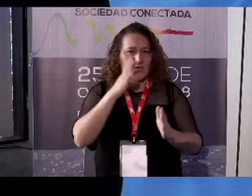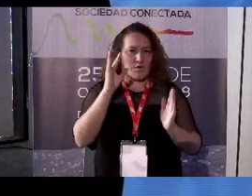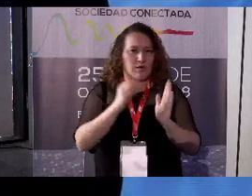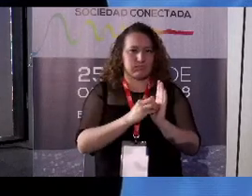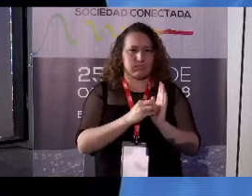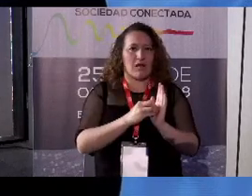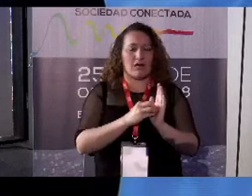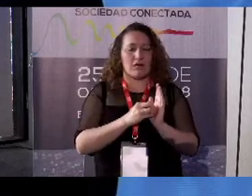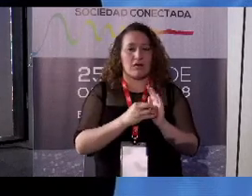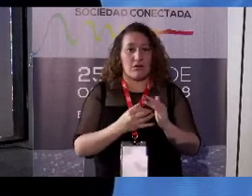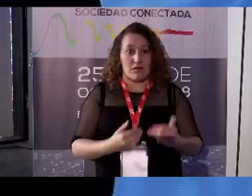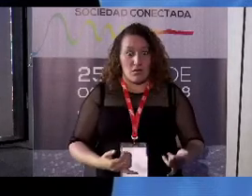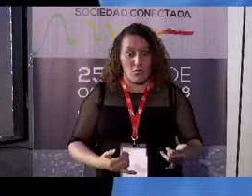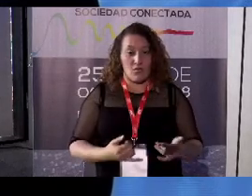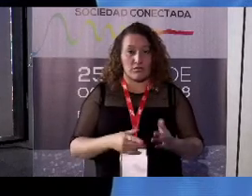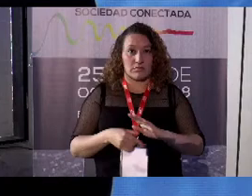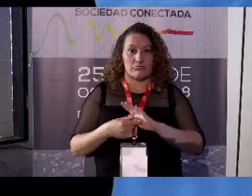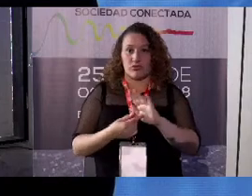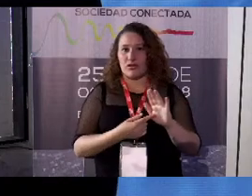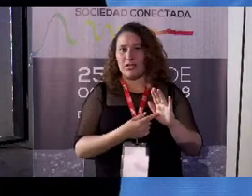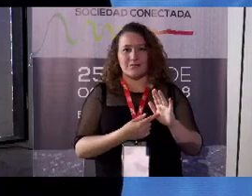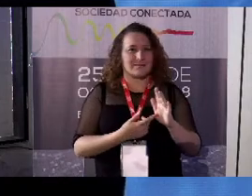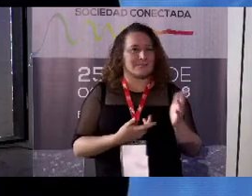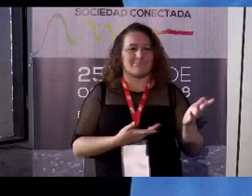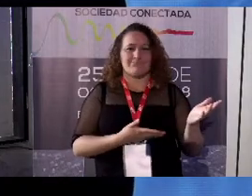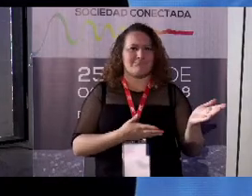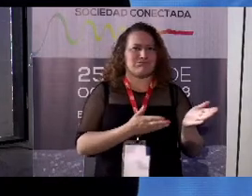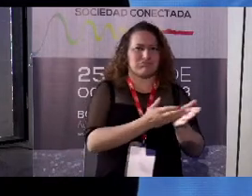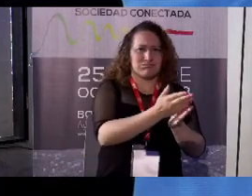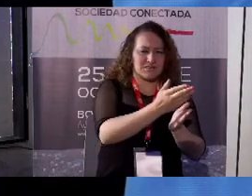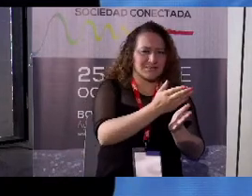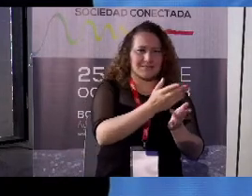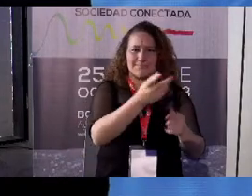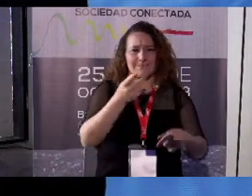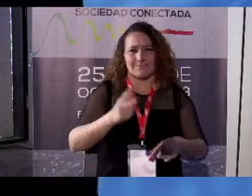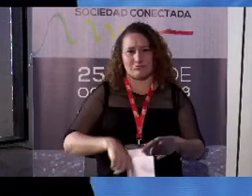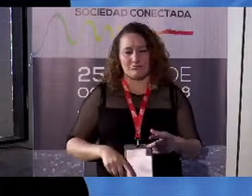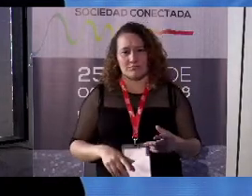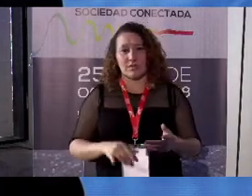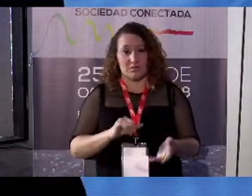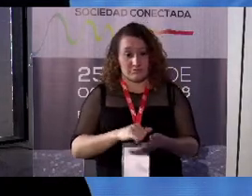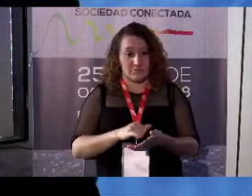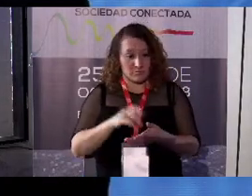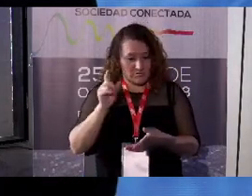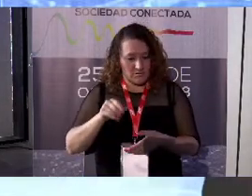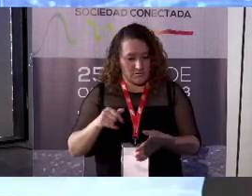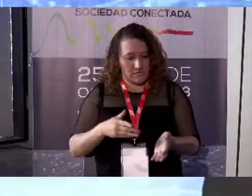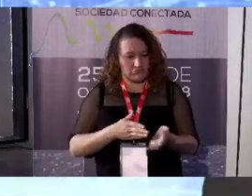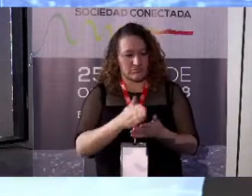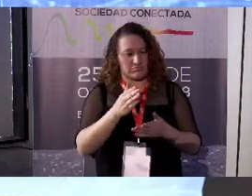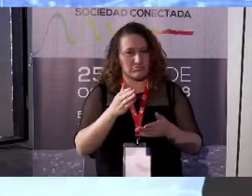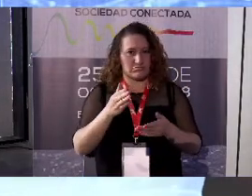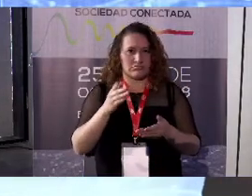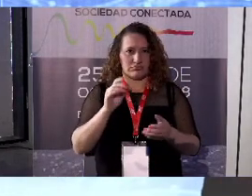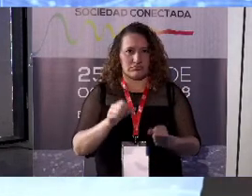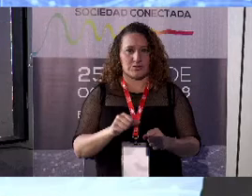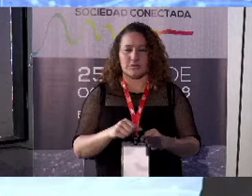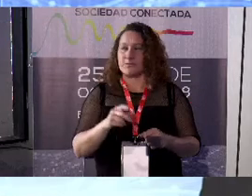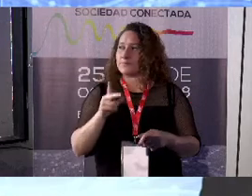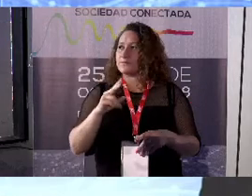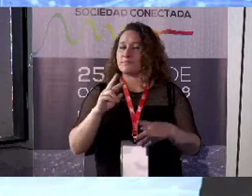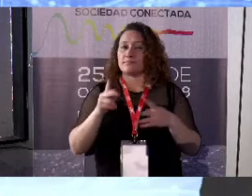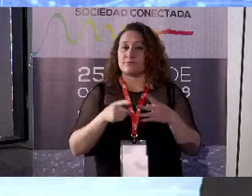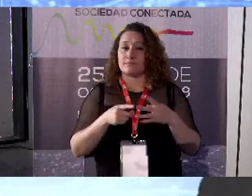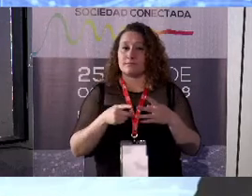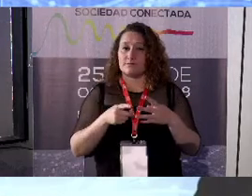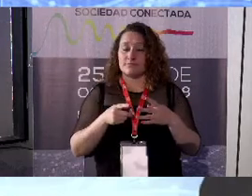modelos actuales definitivamente son insostenibles tenemos que buscar el camino hacia la sostenibilidad la equidad es